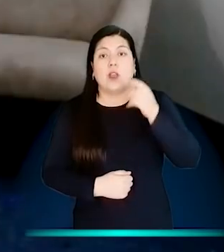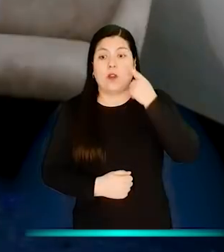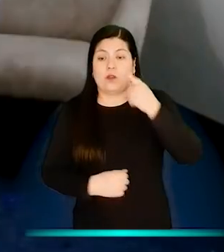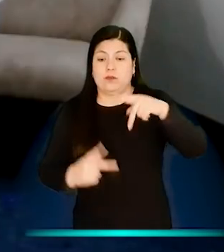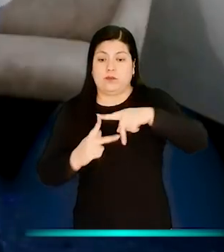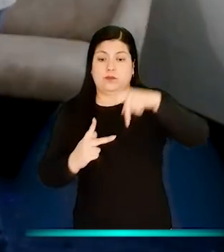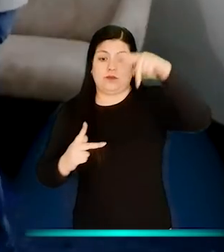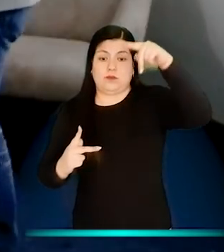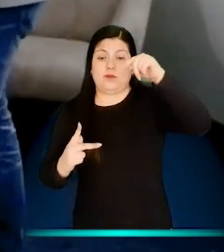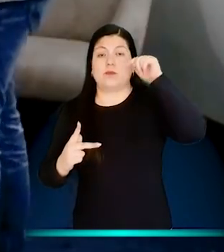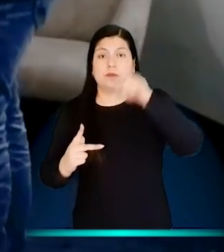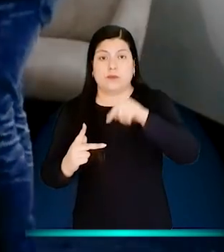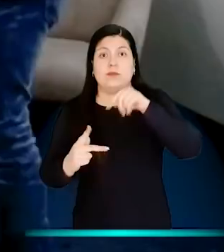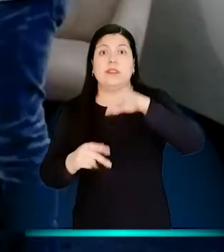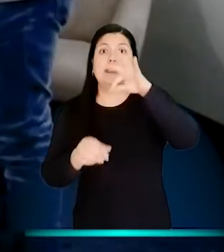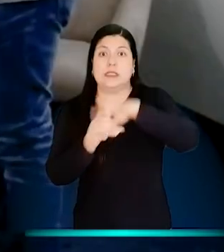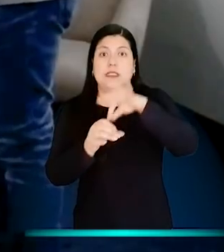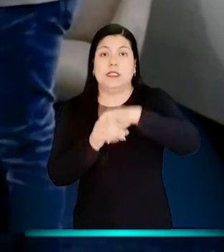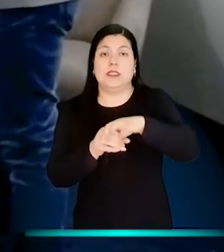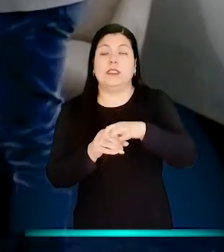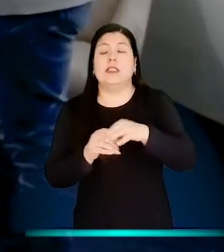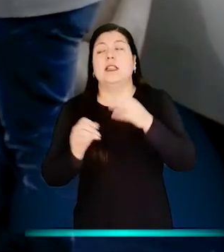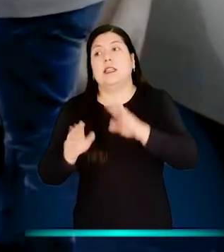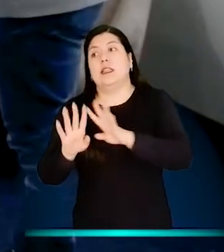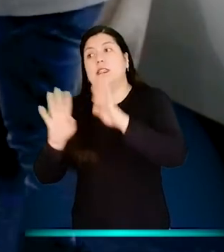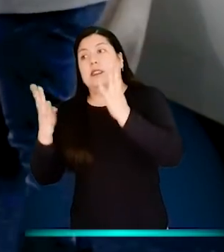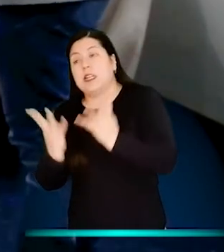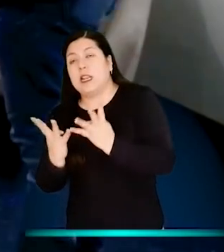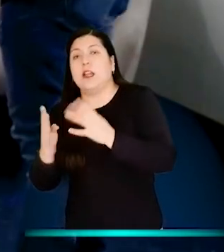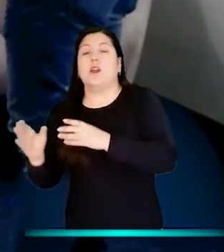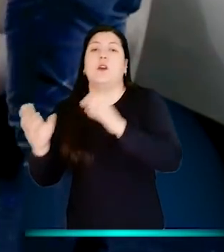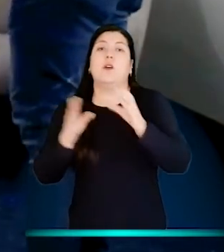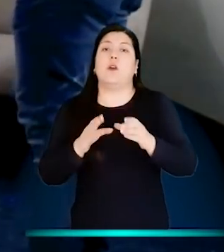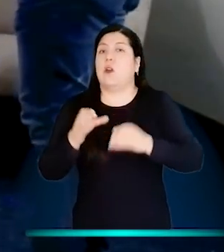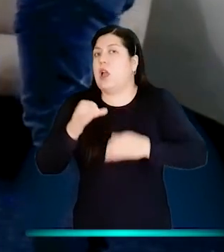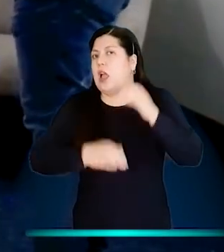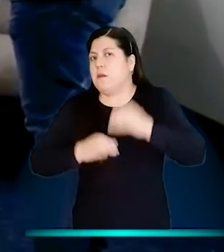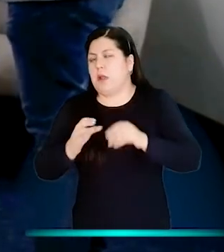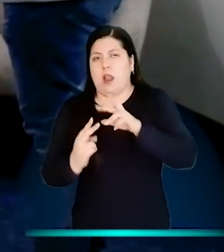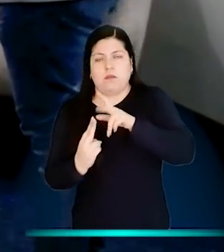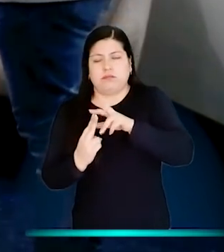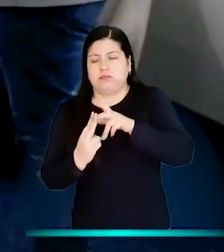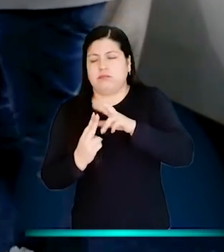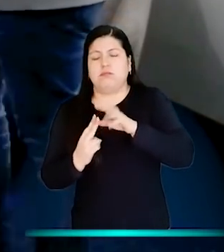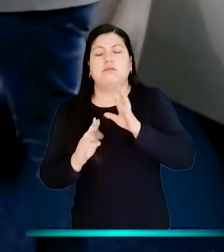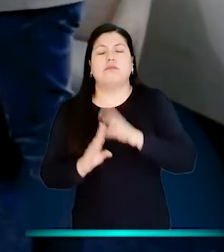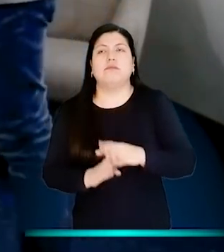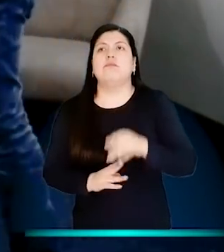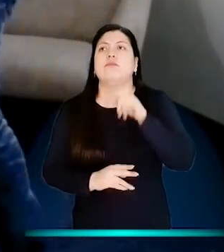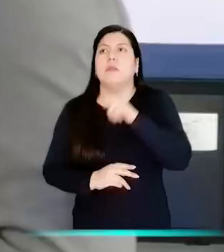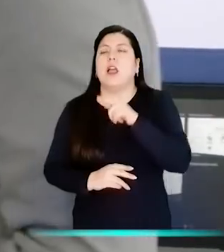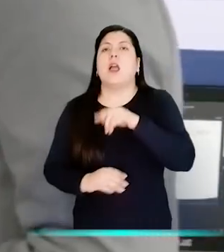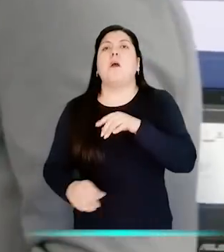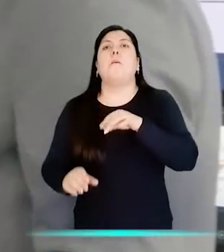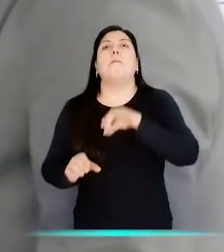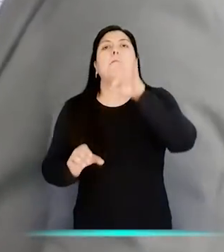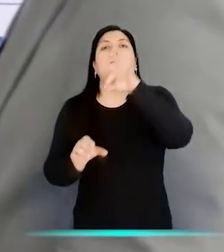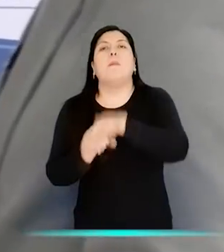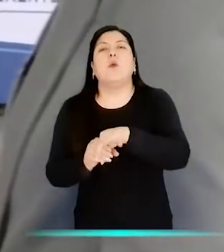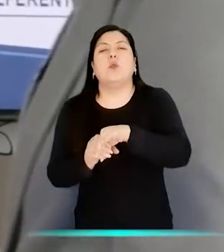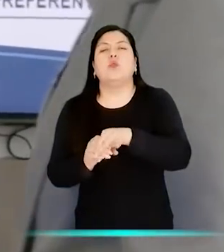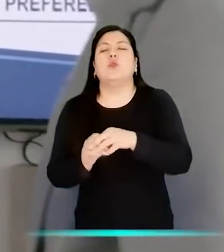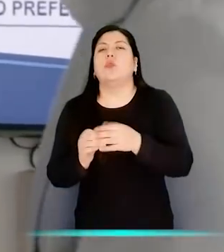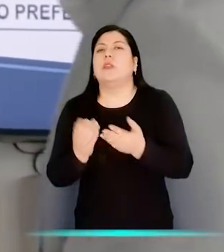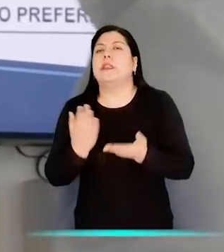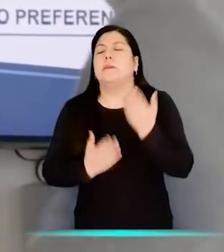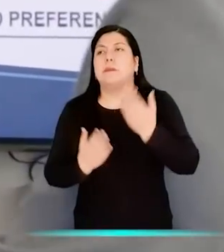a entender que esta es una tarjeta electoral para bien sea Senado o bien sea Cámara, vamos a encontrar la calificación del